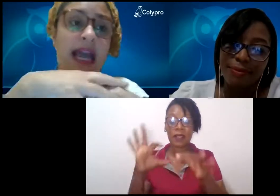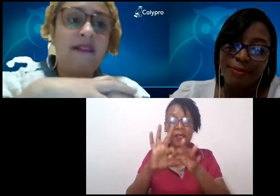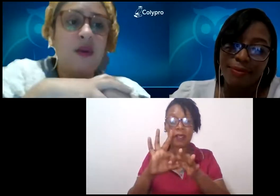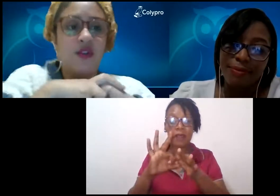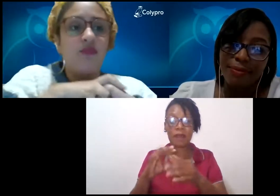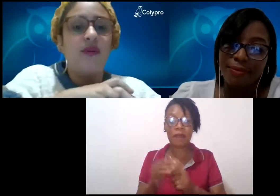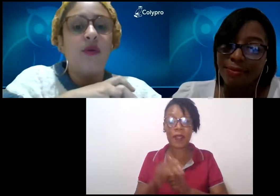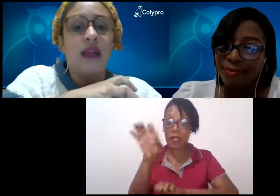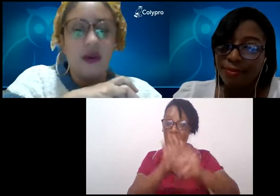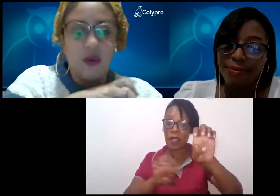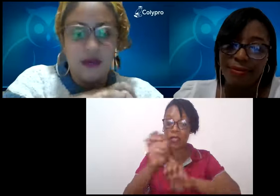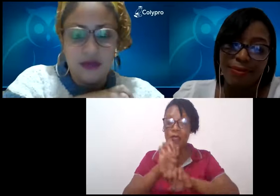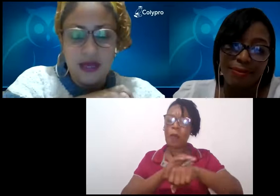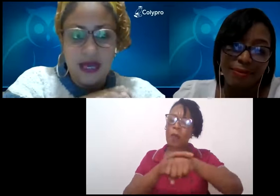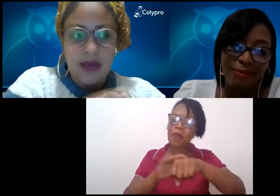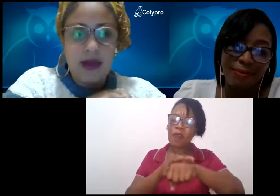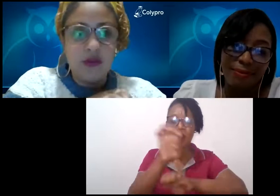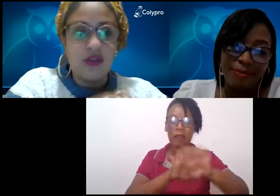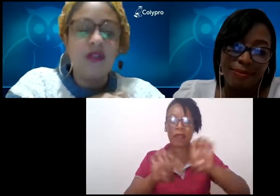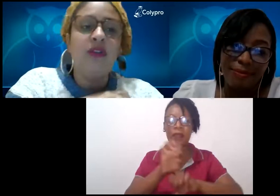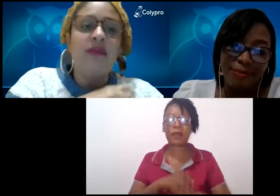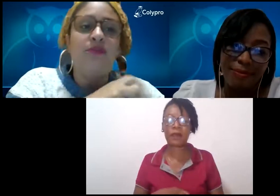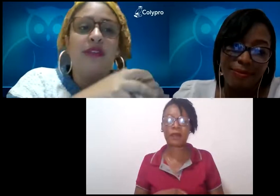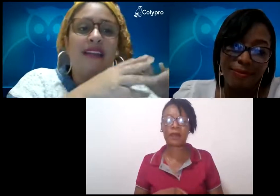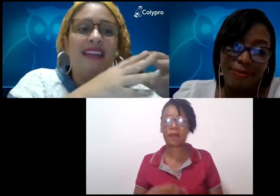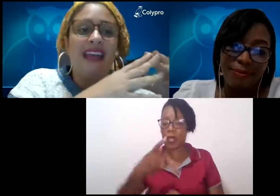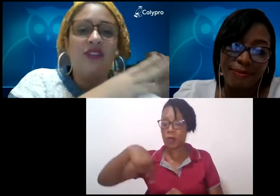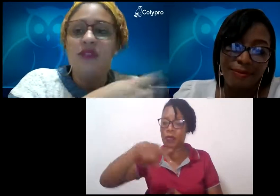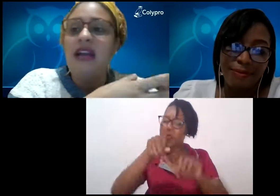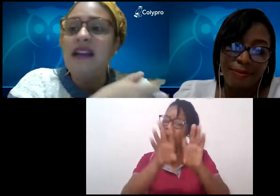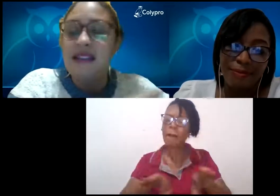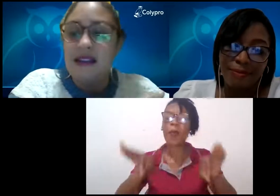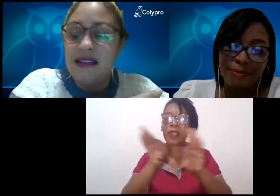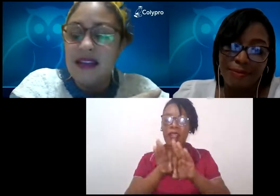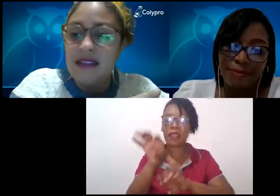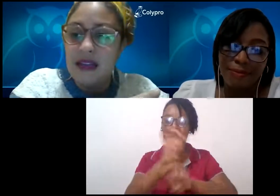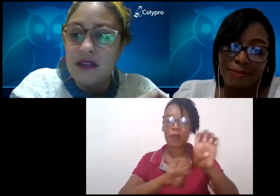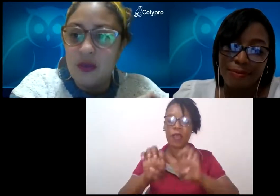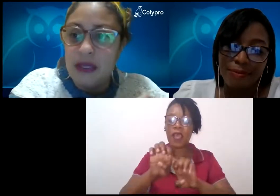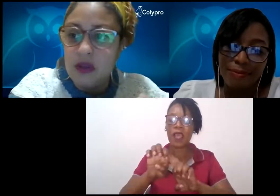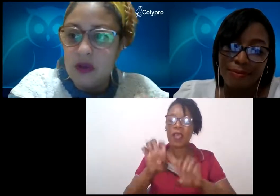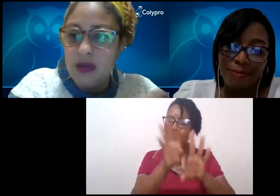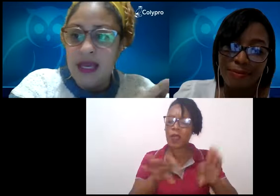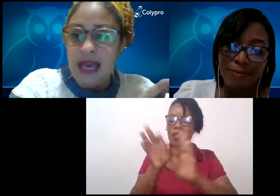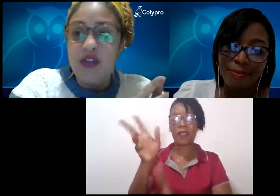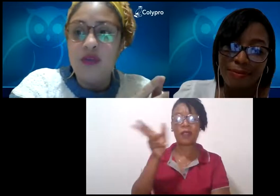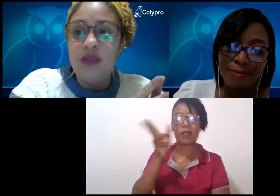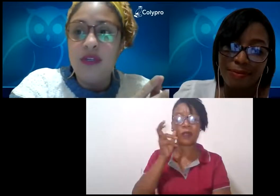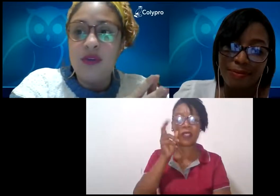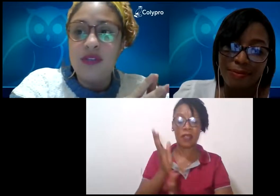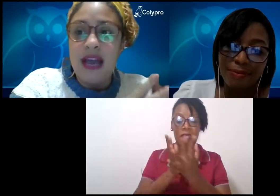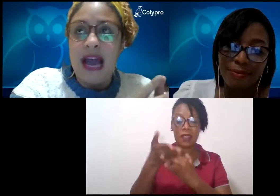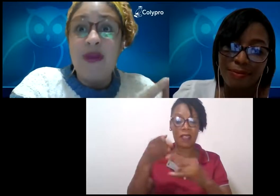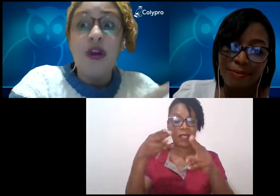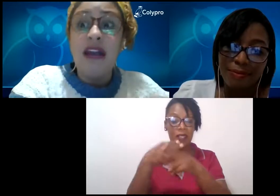la evaluación. Por favor, evalúenos. Para nosotros es muy importante escucharles a través de este instrumento.